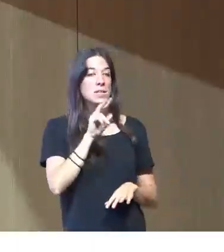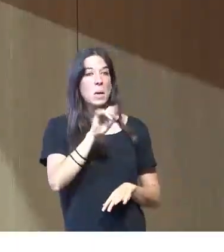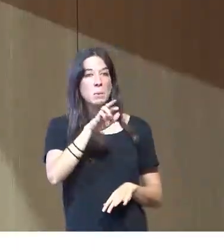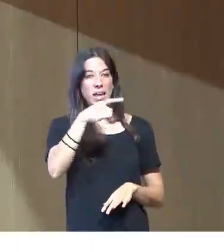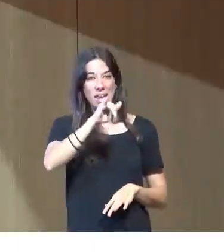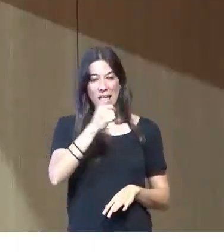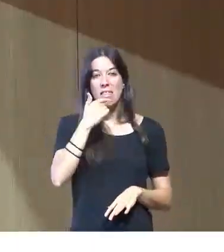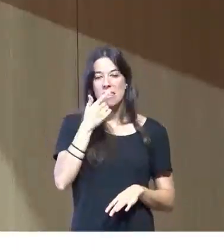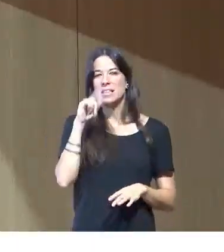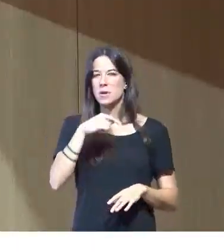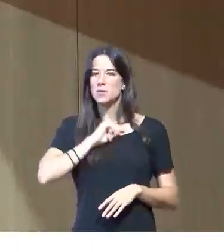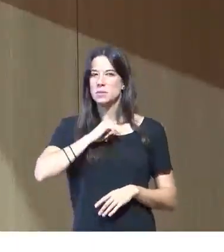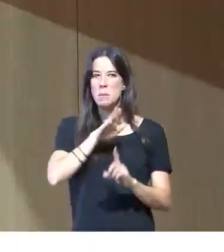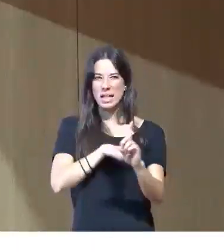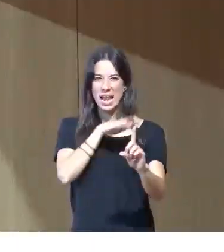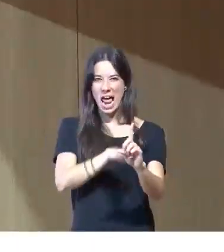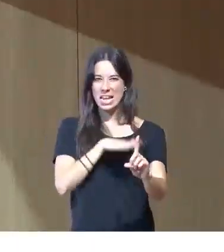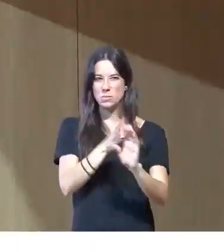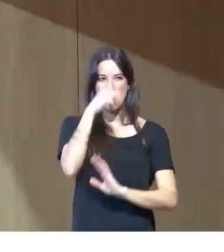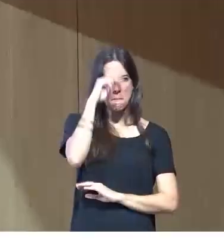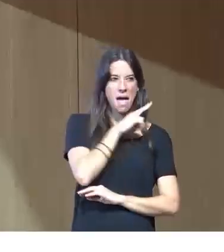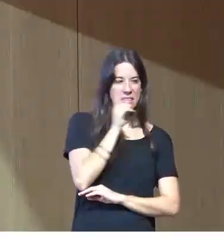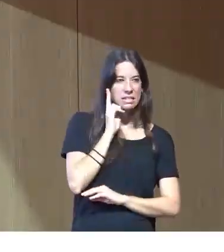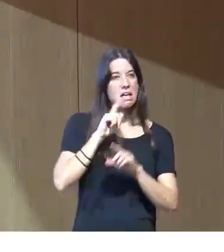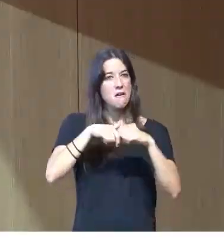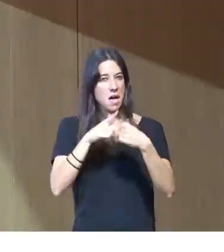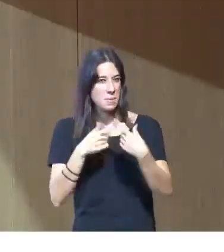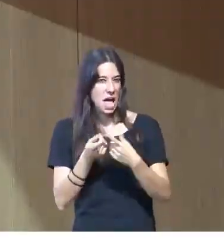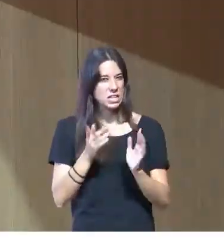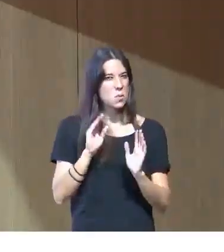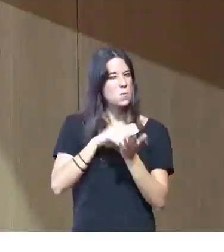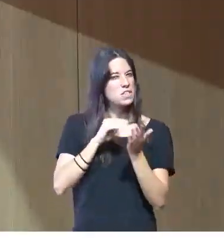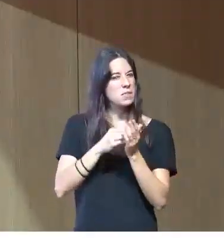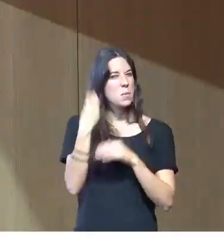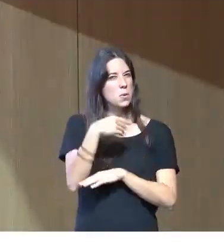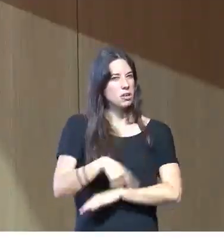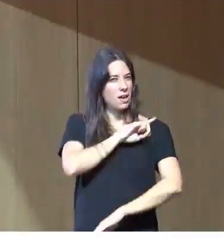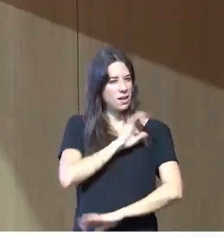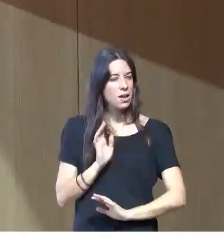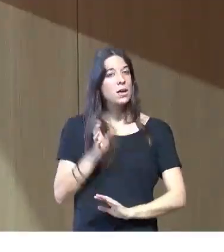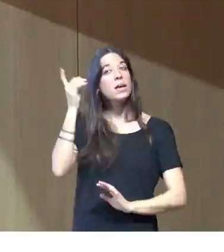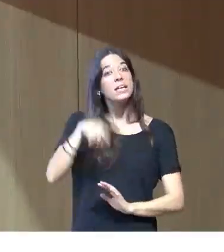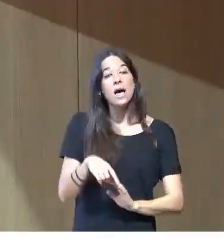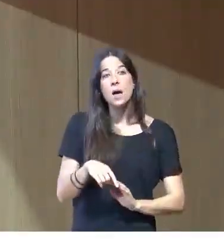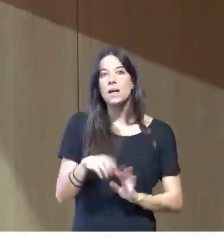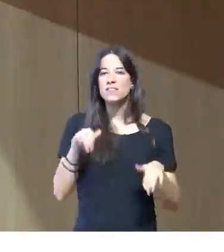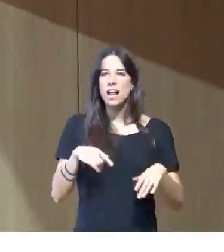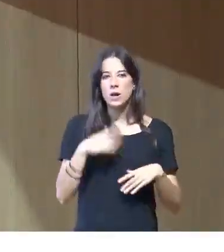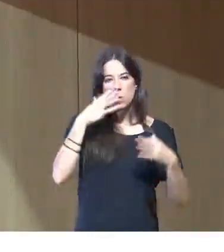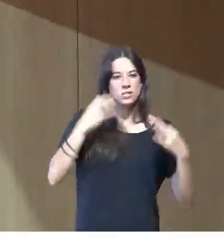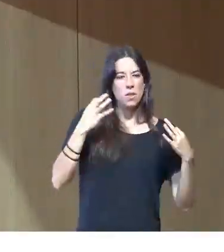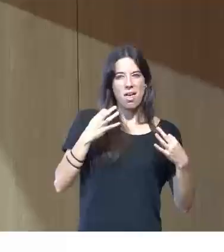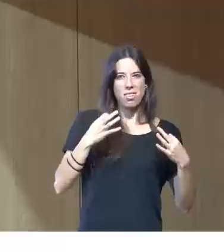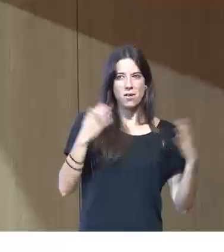sentimiento de paternalismo por parte de nuestros padres y familiares Que también muchas veces nos sobreprotegen y al mismo tiempo alimentan nuestras inseguridades Más